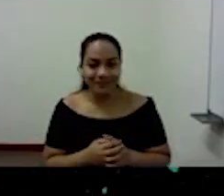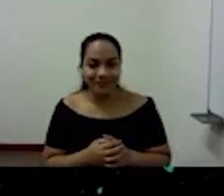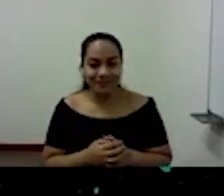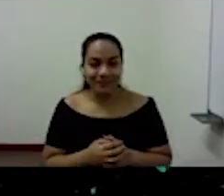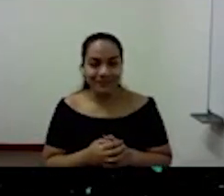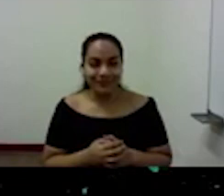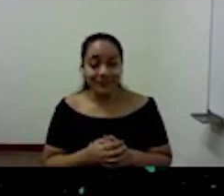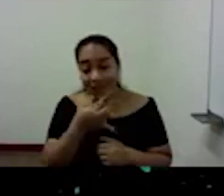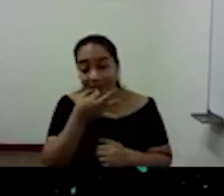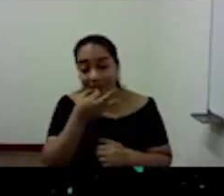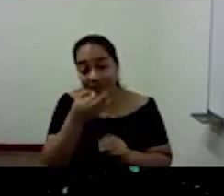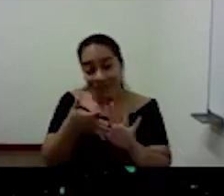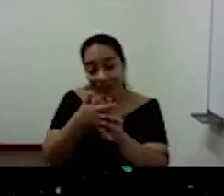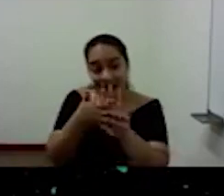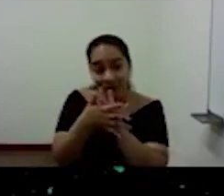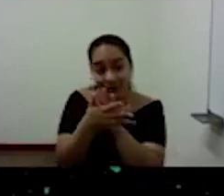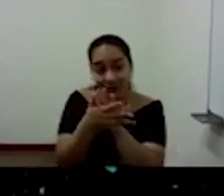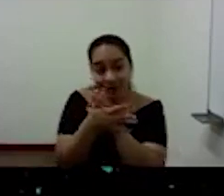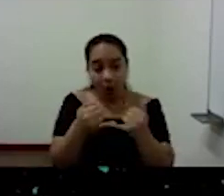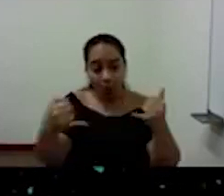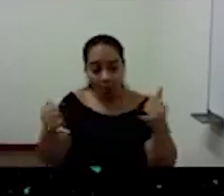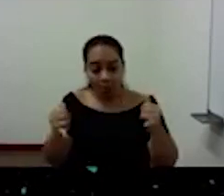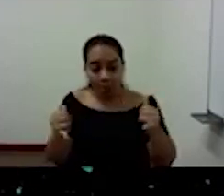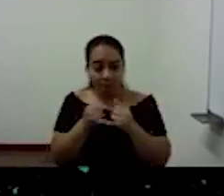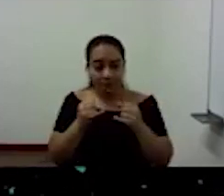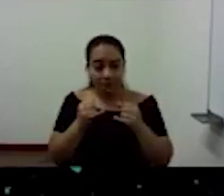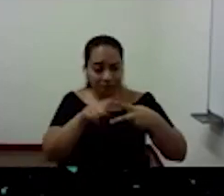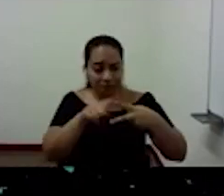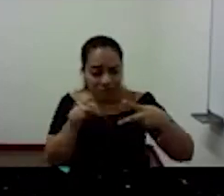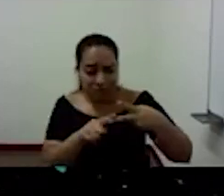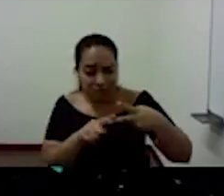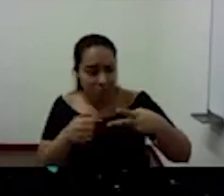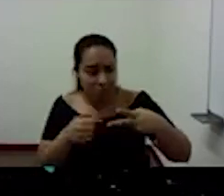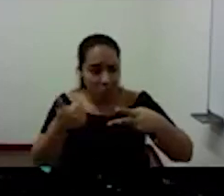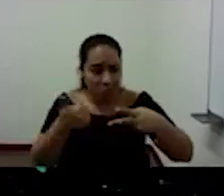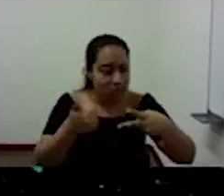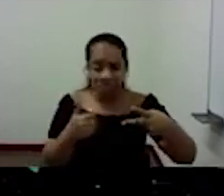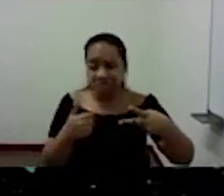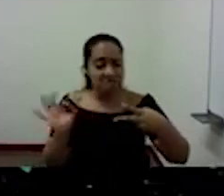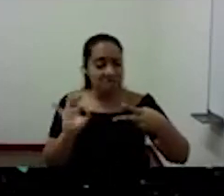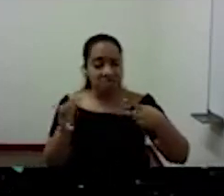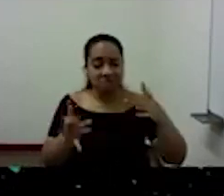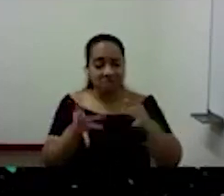Yo diría que no es ni apolínea ni dionisiaca, ni es